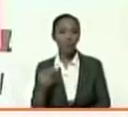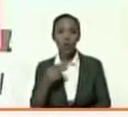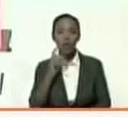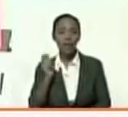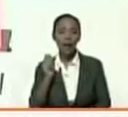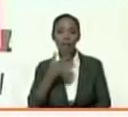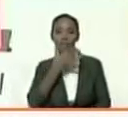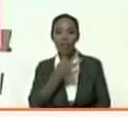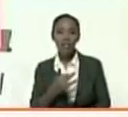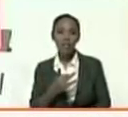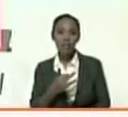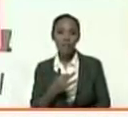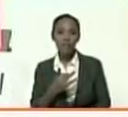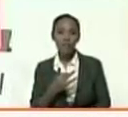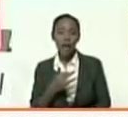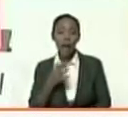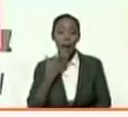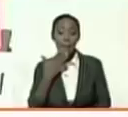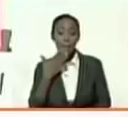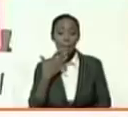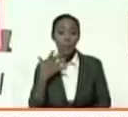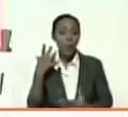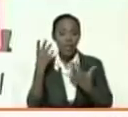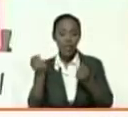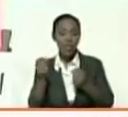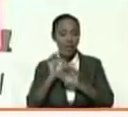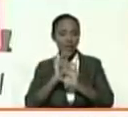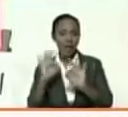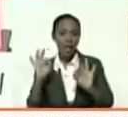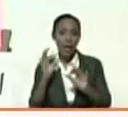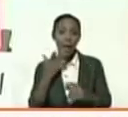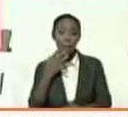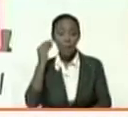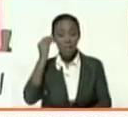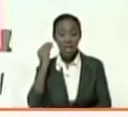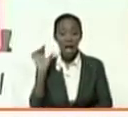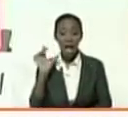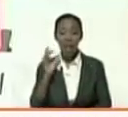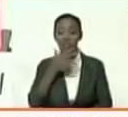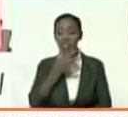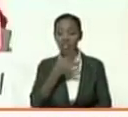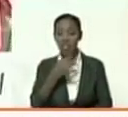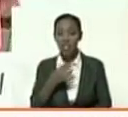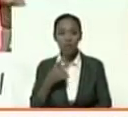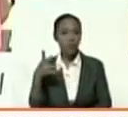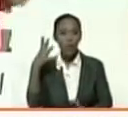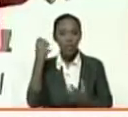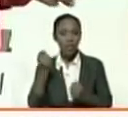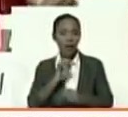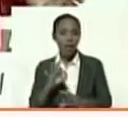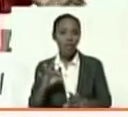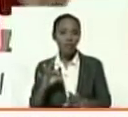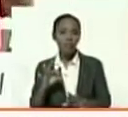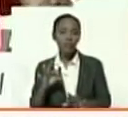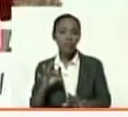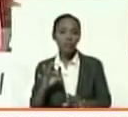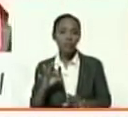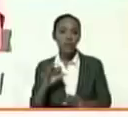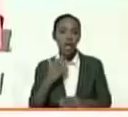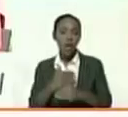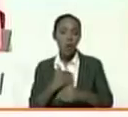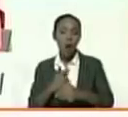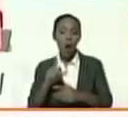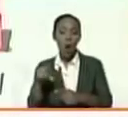entendido absolutamente nada. Fíjate, pongo el caso de Zelaya. Zelaya fue electo y no era parte